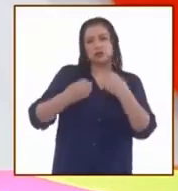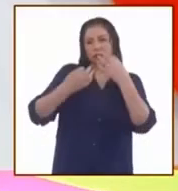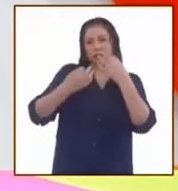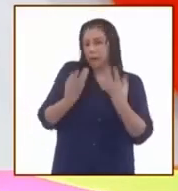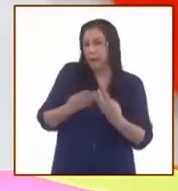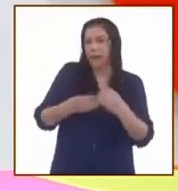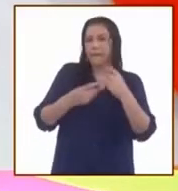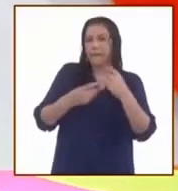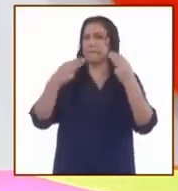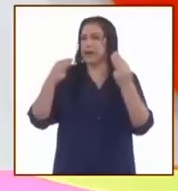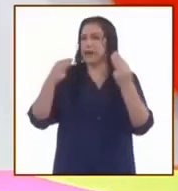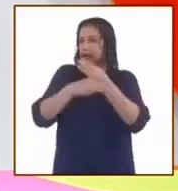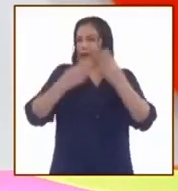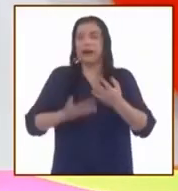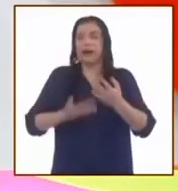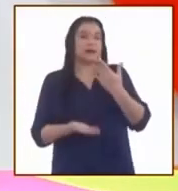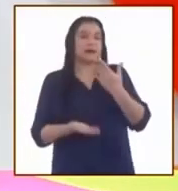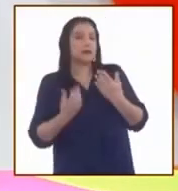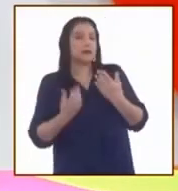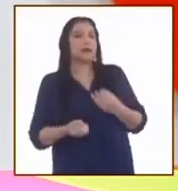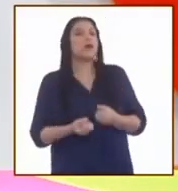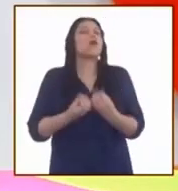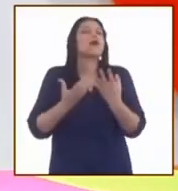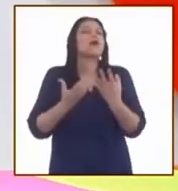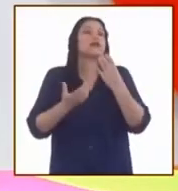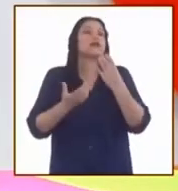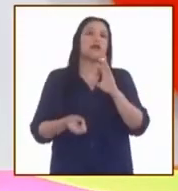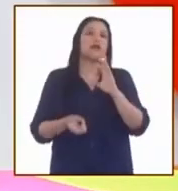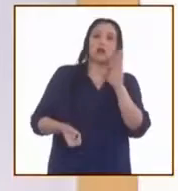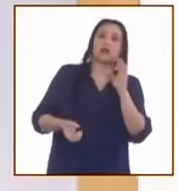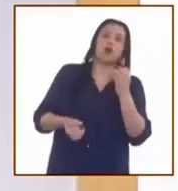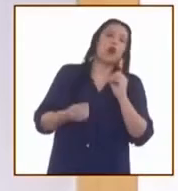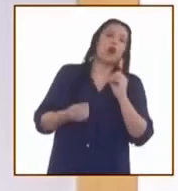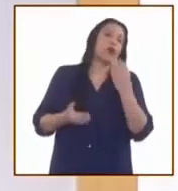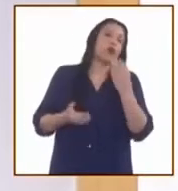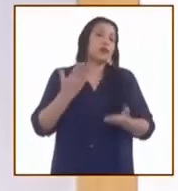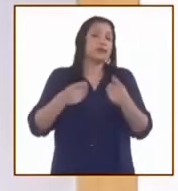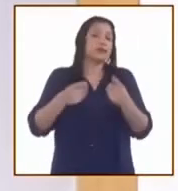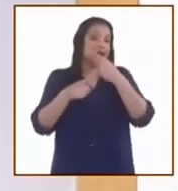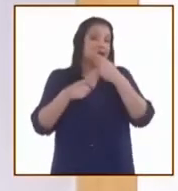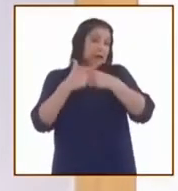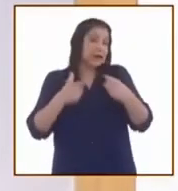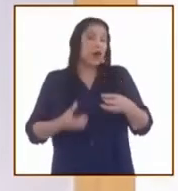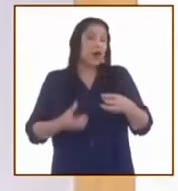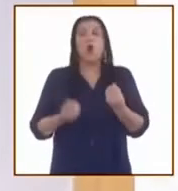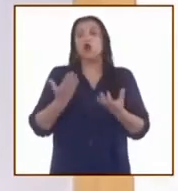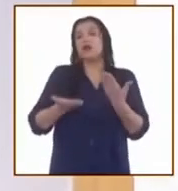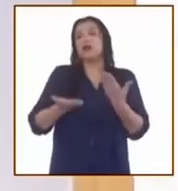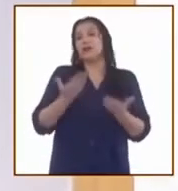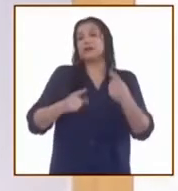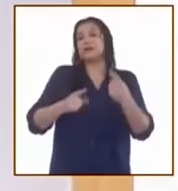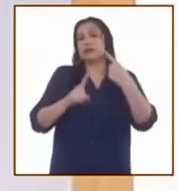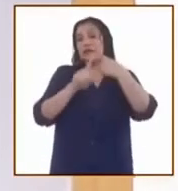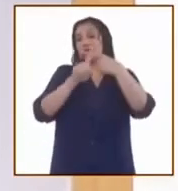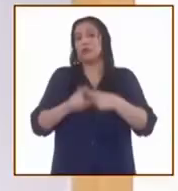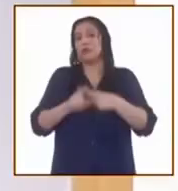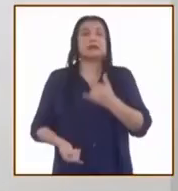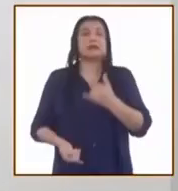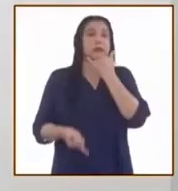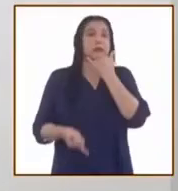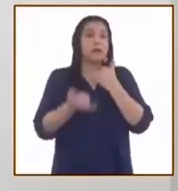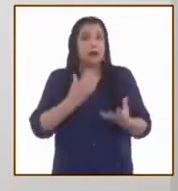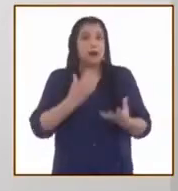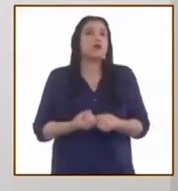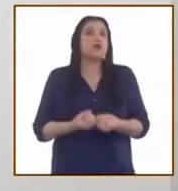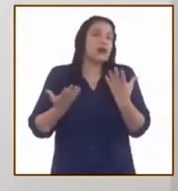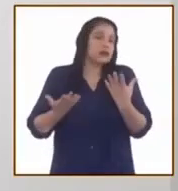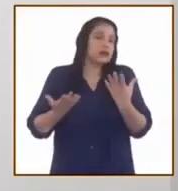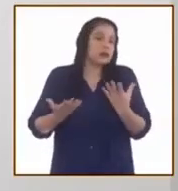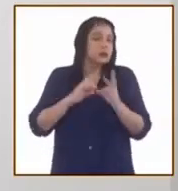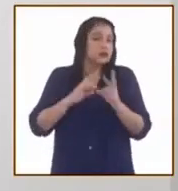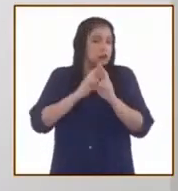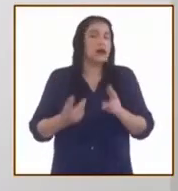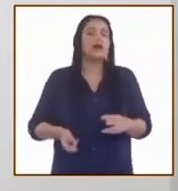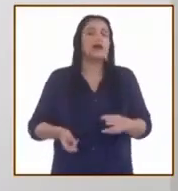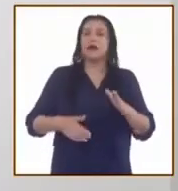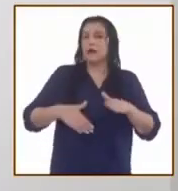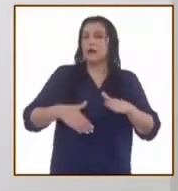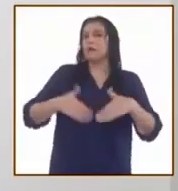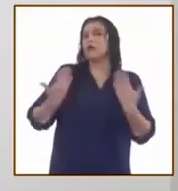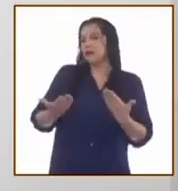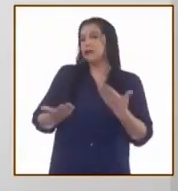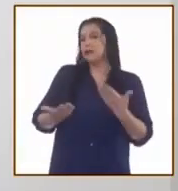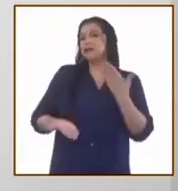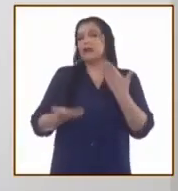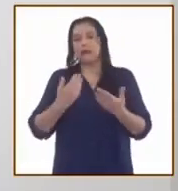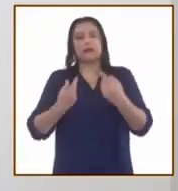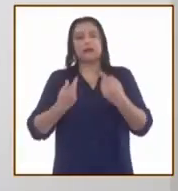matemáticos? Quizá al calcular las frecuencias o al dividir. O al sumar las frecuencias y calcular el promedio. También podemos decir que se